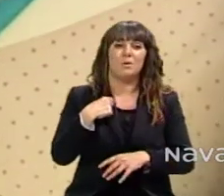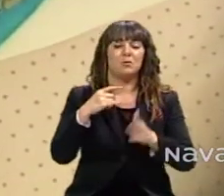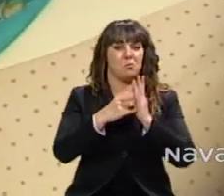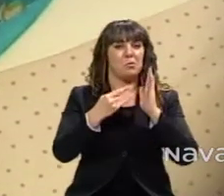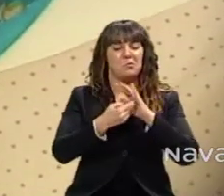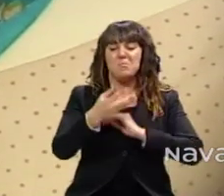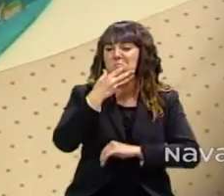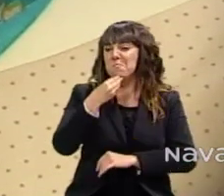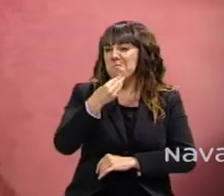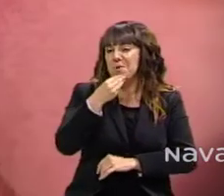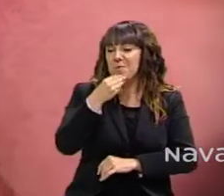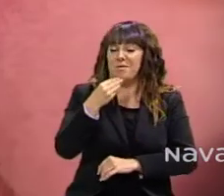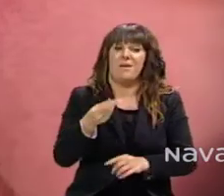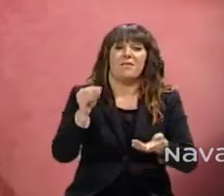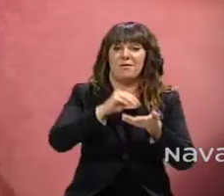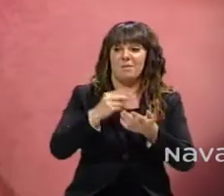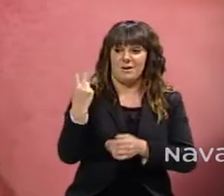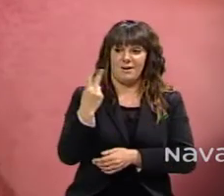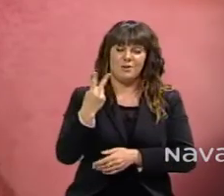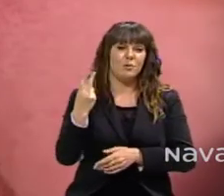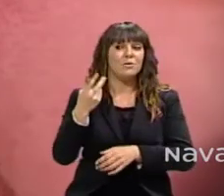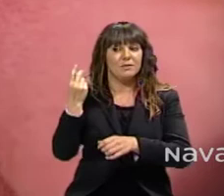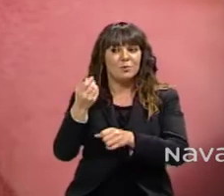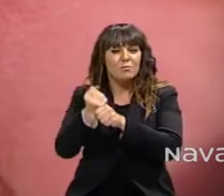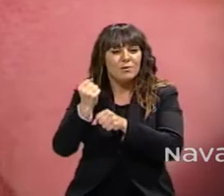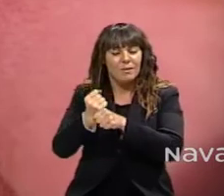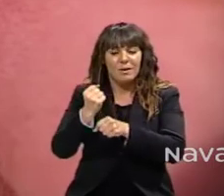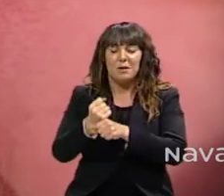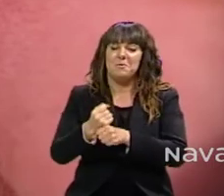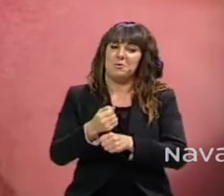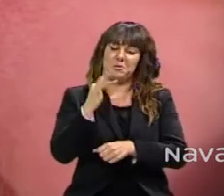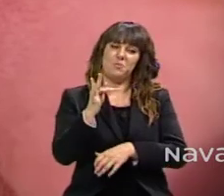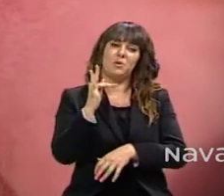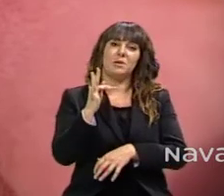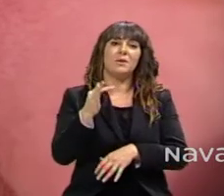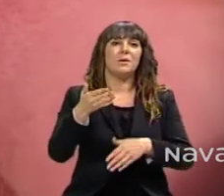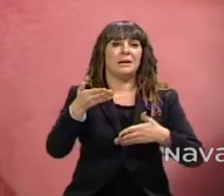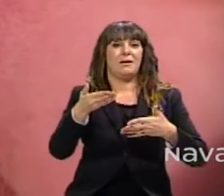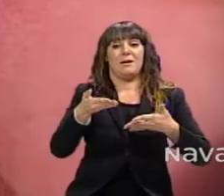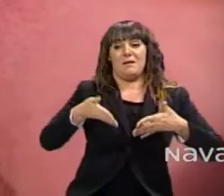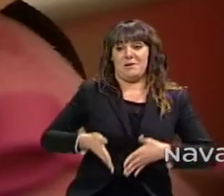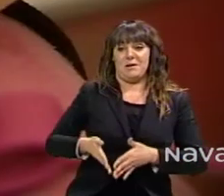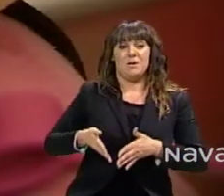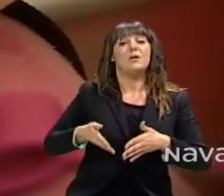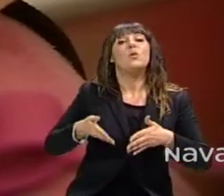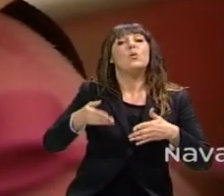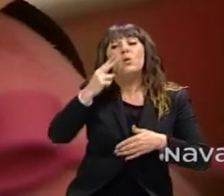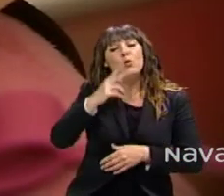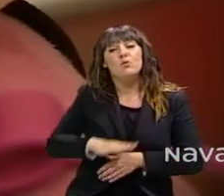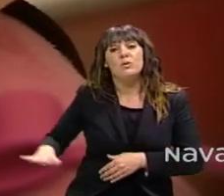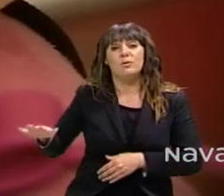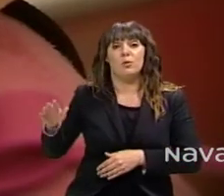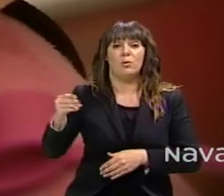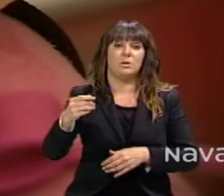que estamos viviendo las dos hermanas juntas y estamos uniendo un poco pues lo que son los niños y la moda que es algo que nos gusta mucho las dos